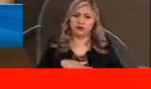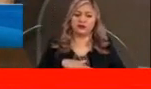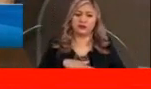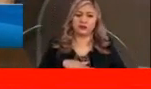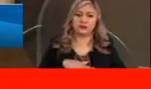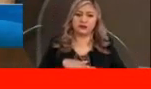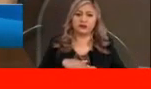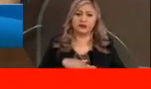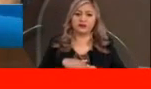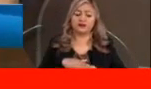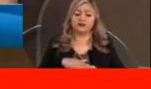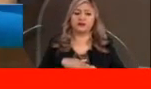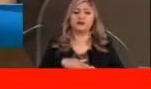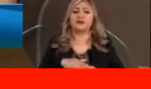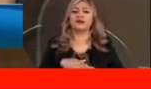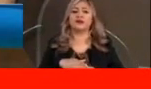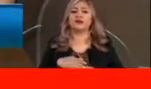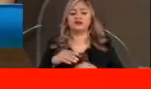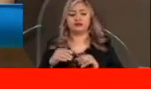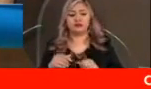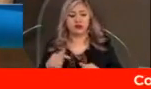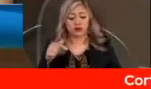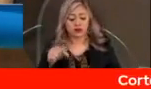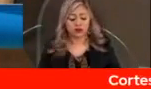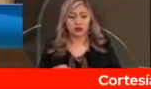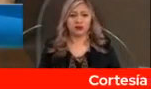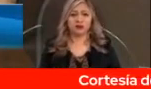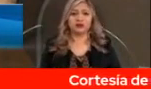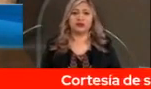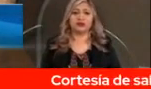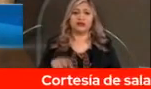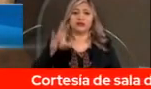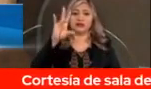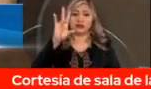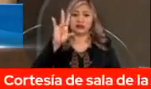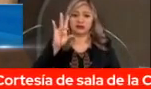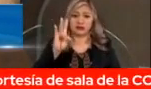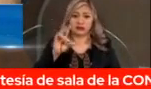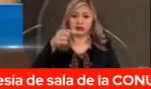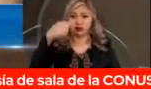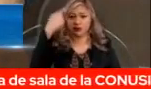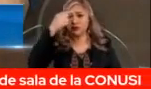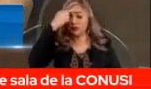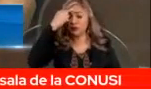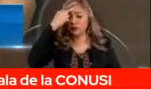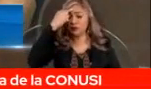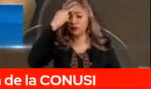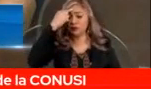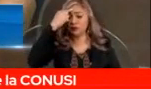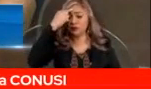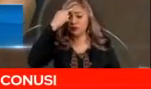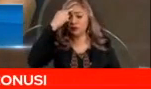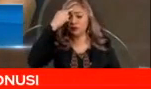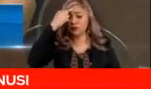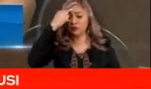ahora, como sigue ocurriendo hoy. 7 gobiernos en una democracia que no resuelve los problemas del